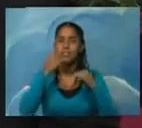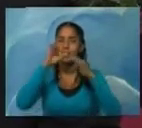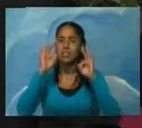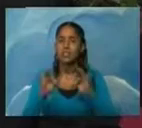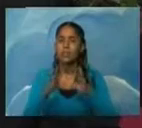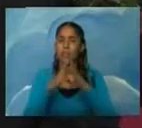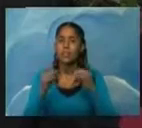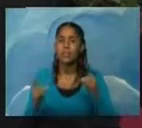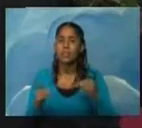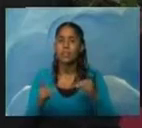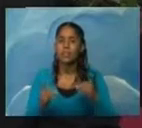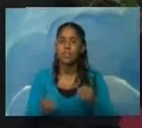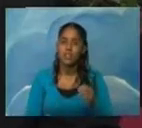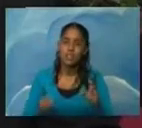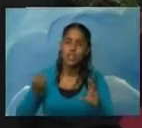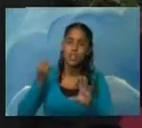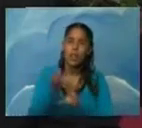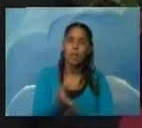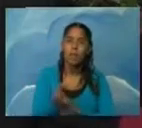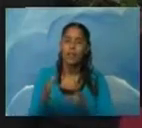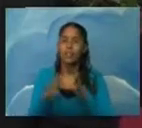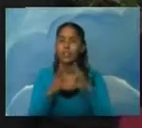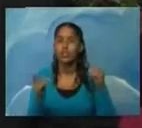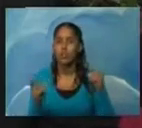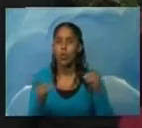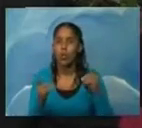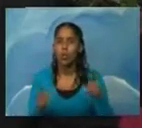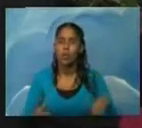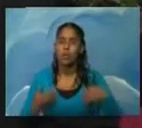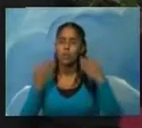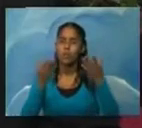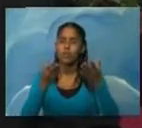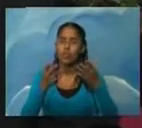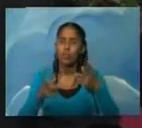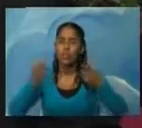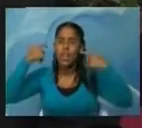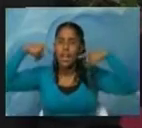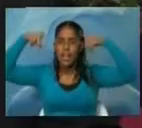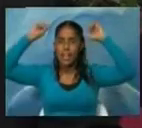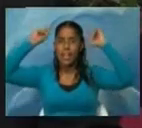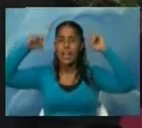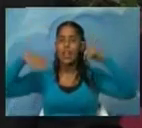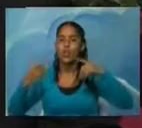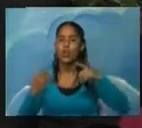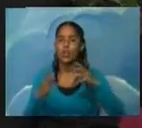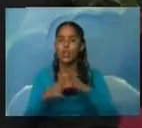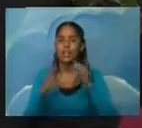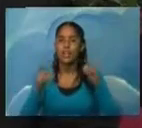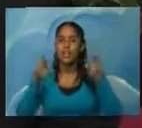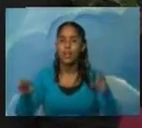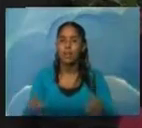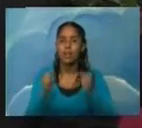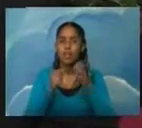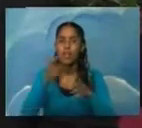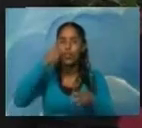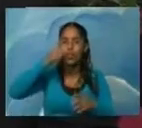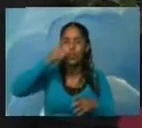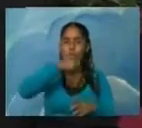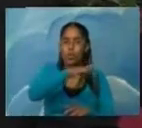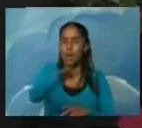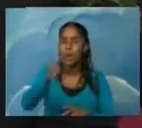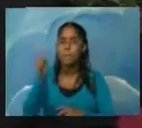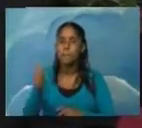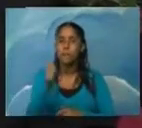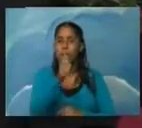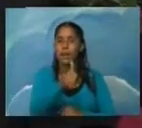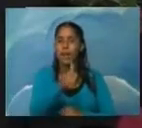indefeciblemente diezmarás todo el producto del ganado que redimiere tu campo cada